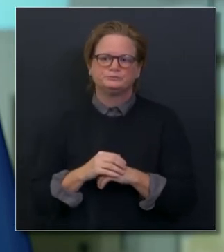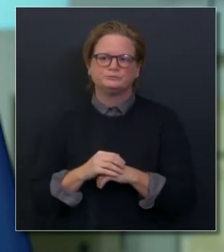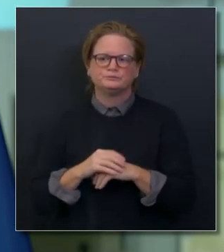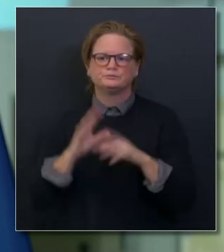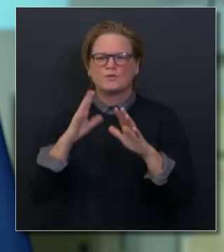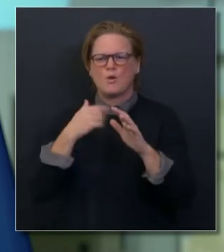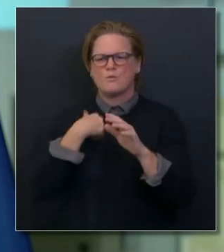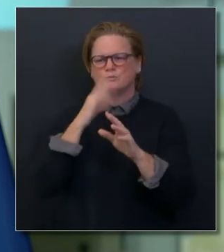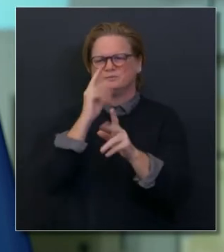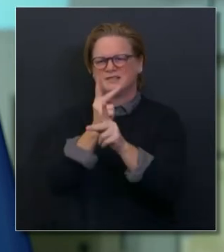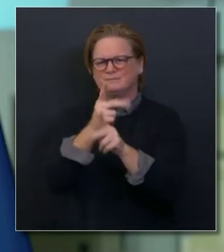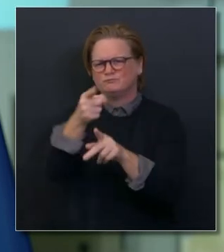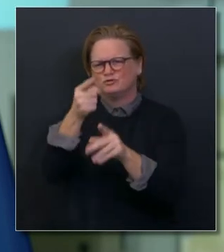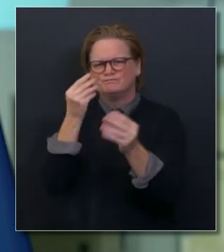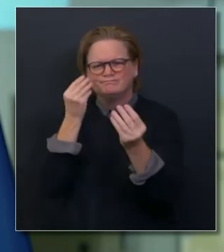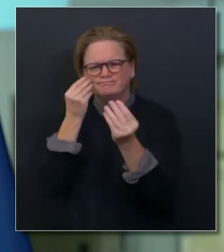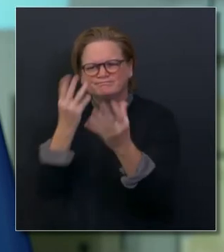nacionalmente.